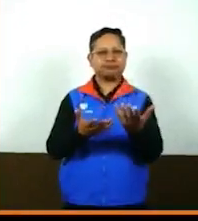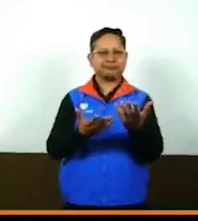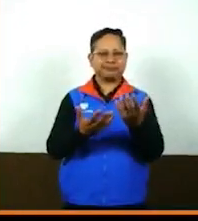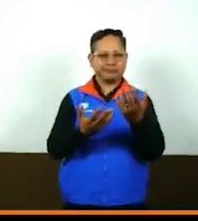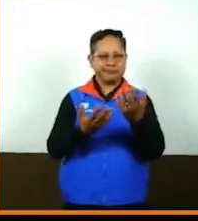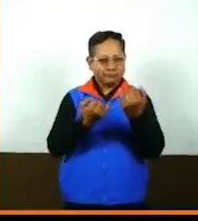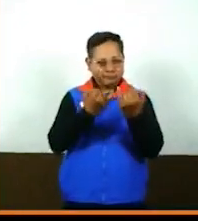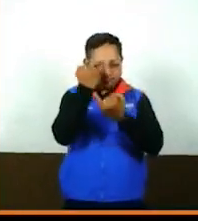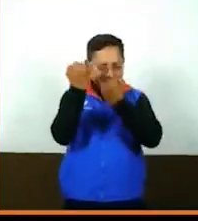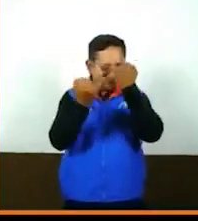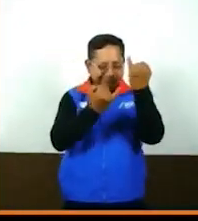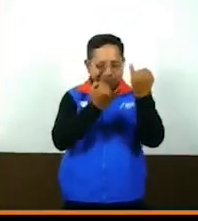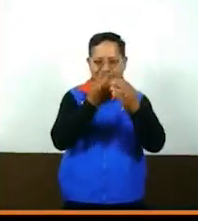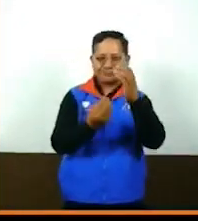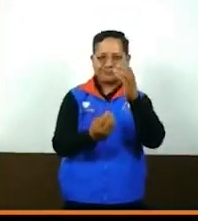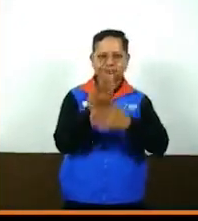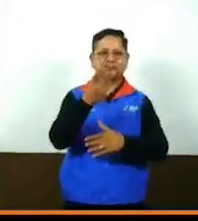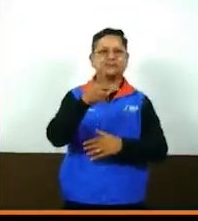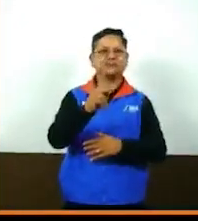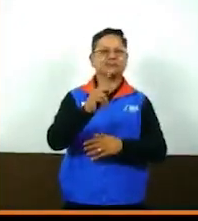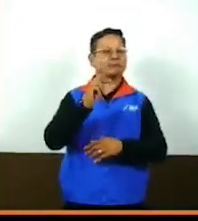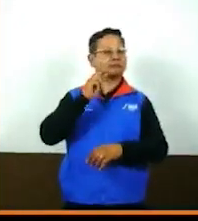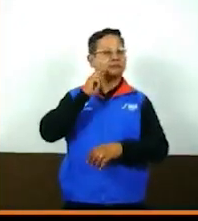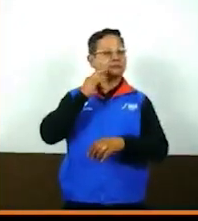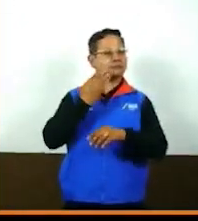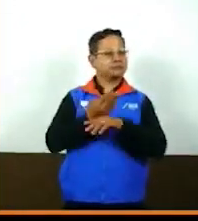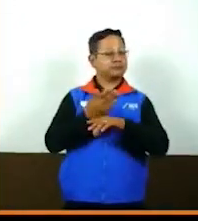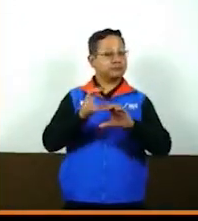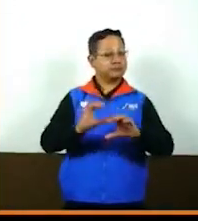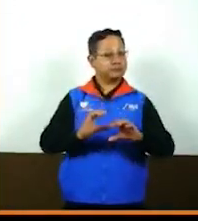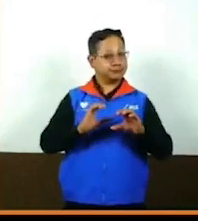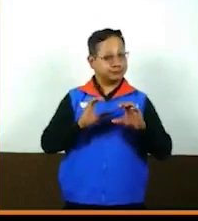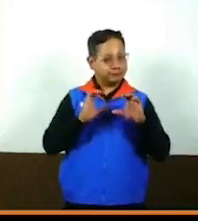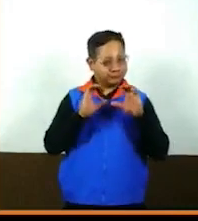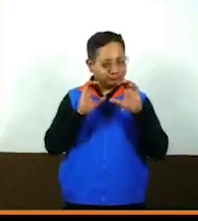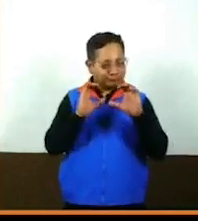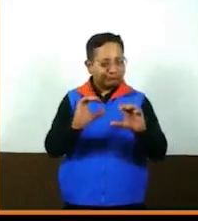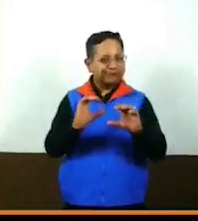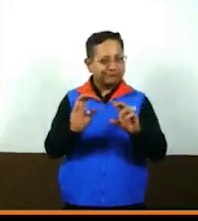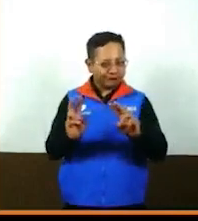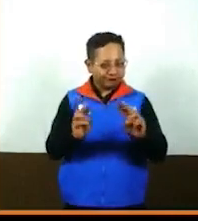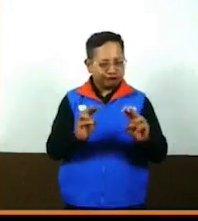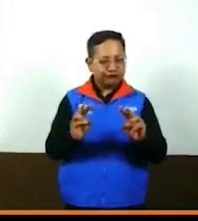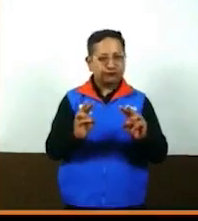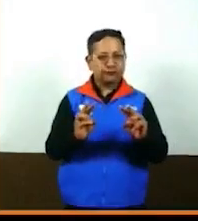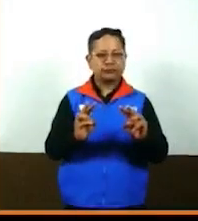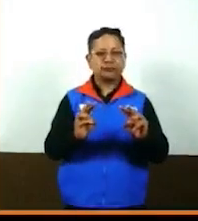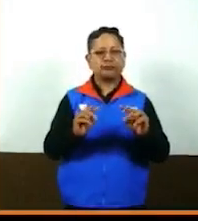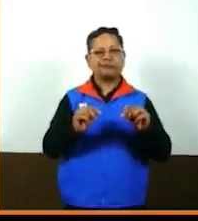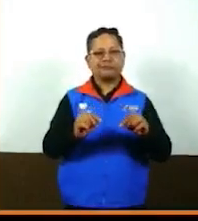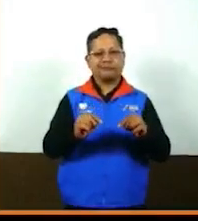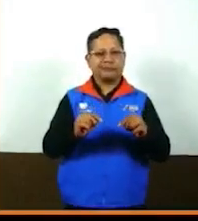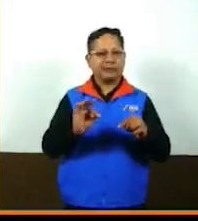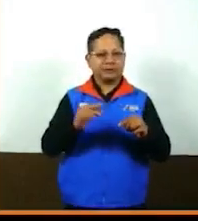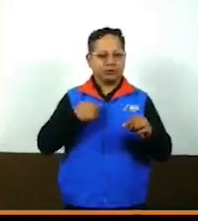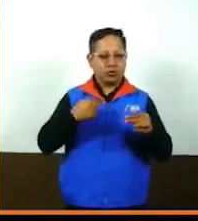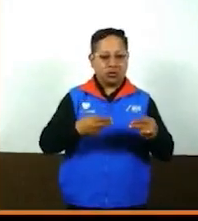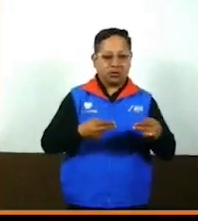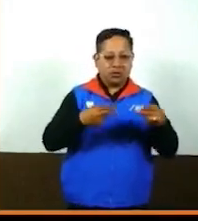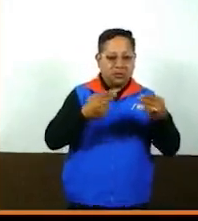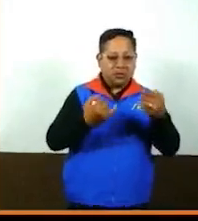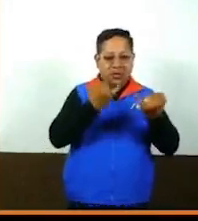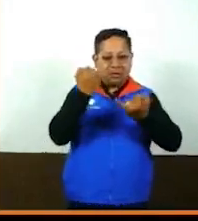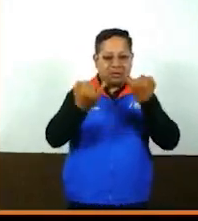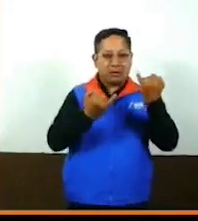con responsabilidad social, ¿no?, e implementar la tecnología es clave hoy en día en nuestros negocios, porque puede salir peor, ¿no? Hacer